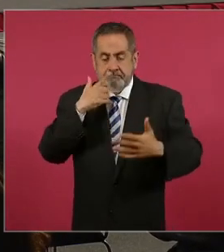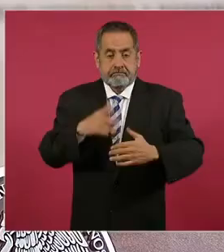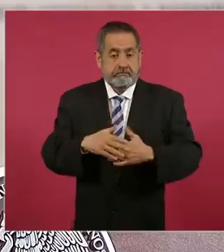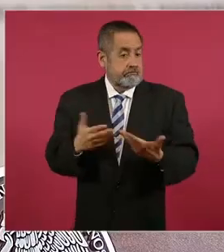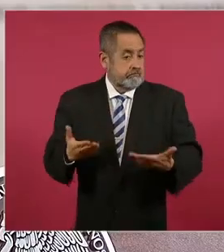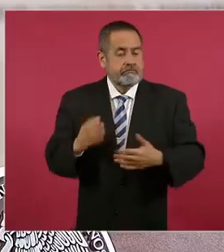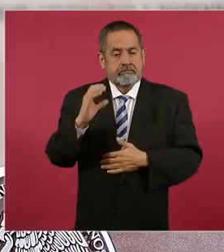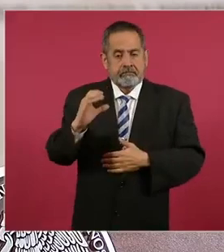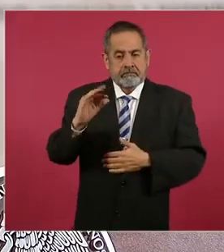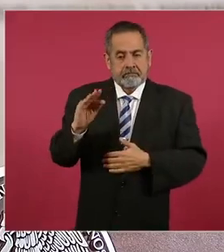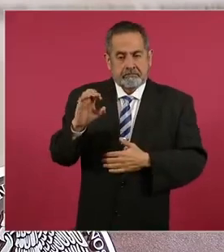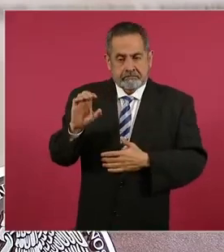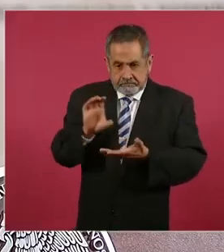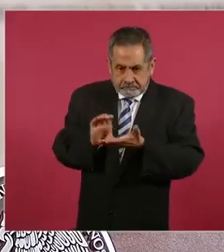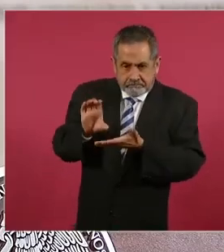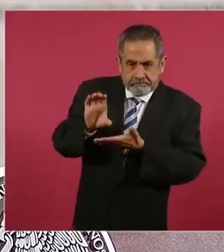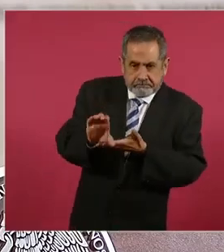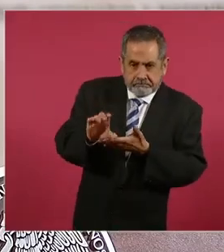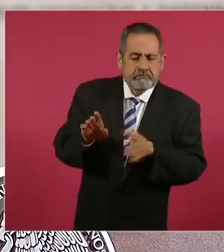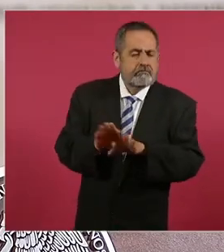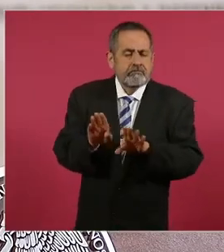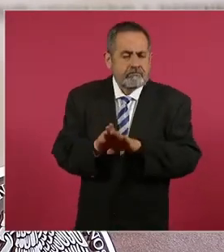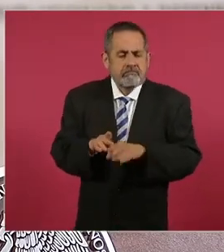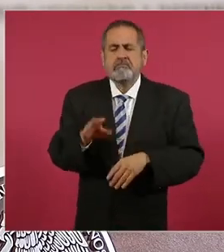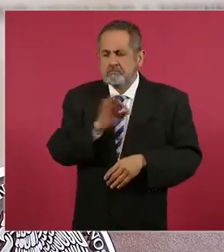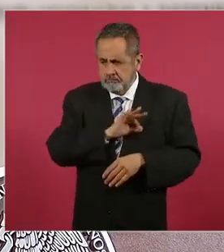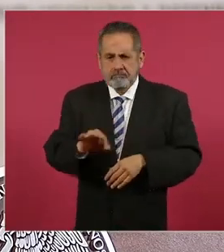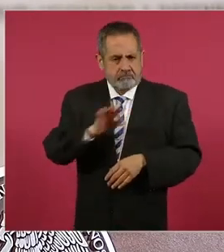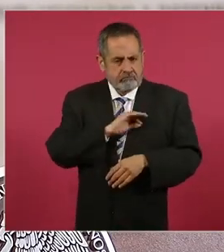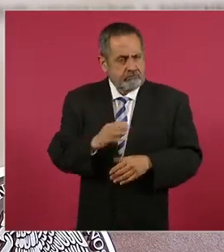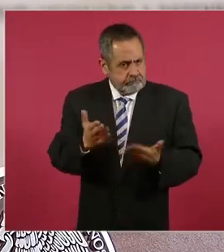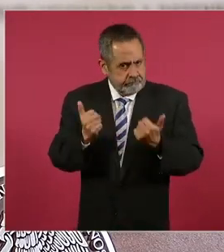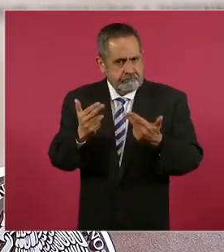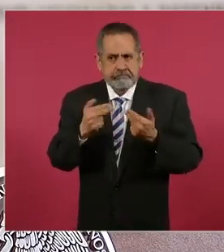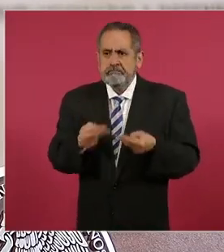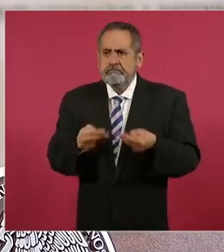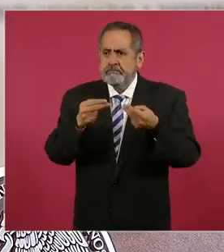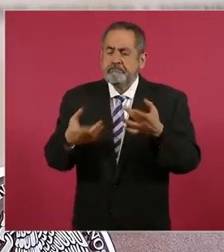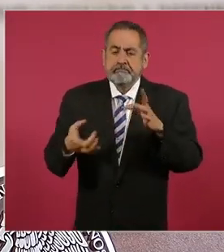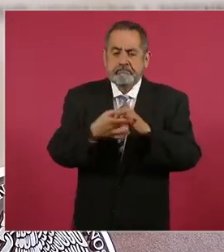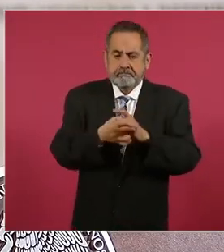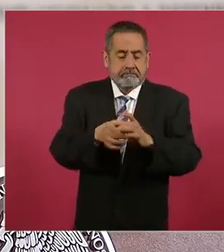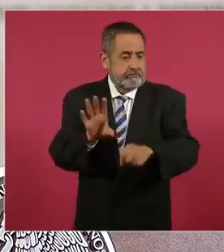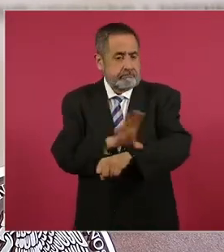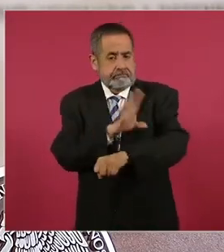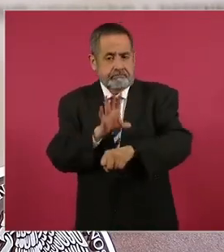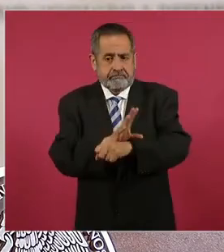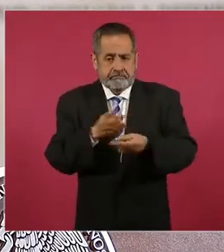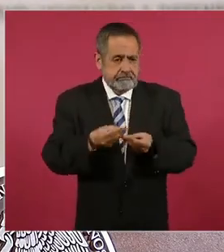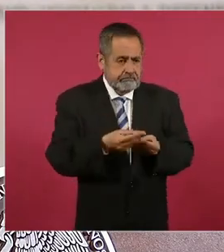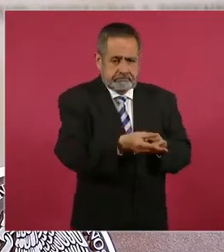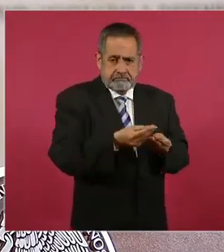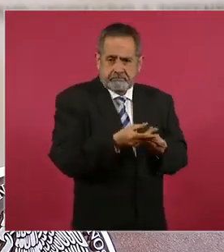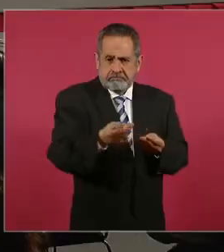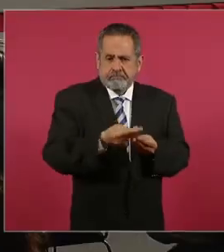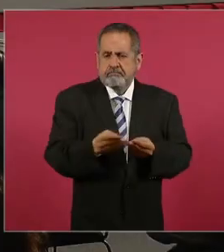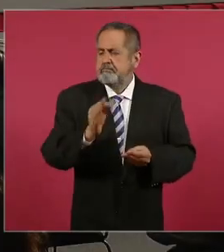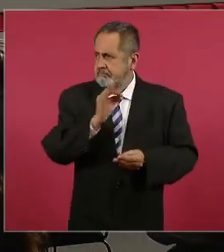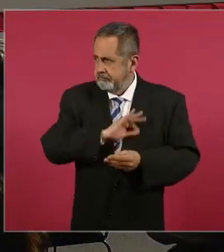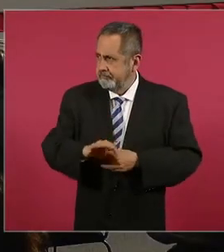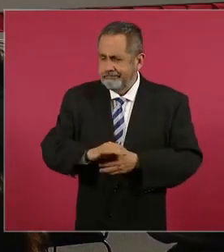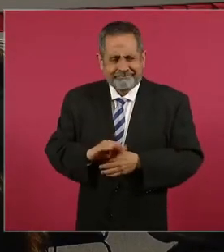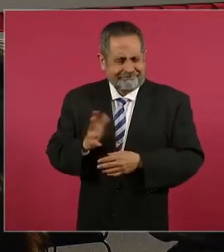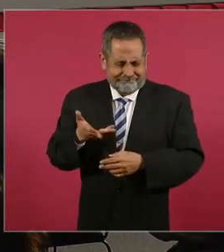preparada para dar la electricidad necesaria a este fenómeno. No hay la menor duda, tenemos todo preparado